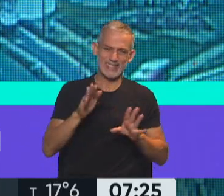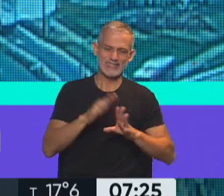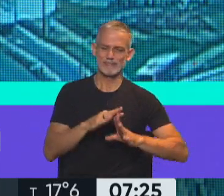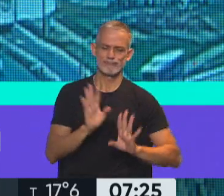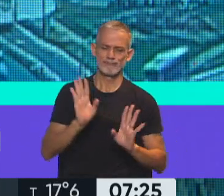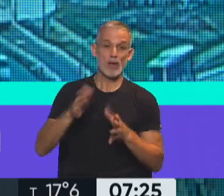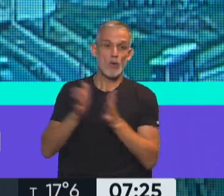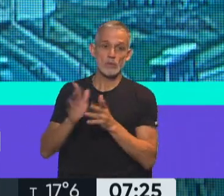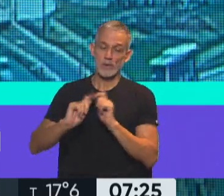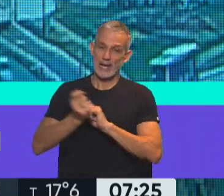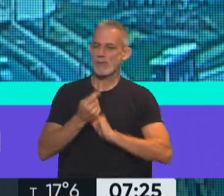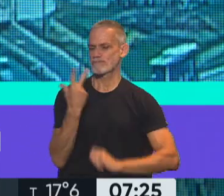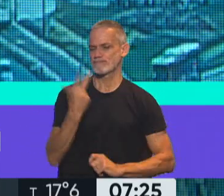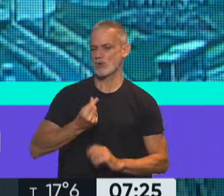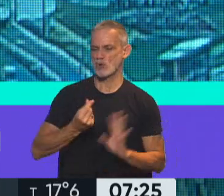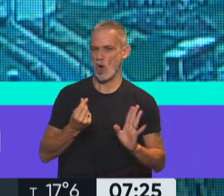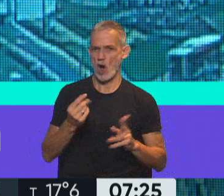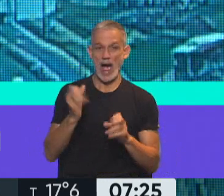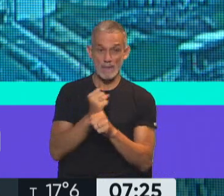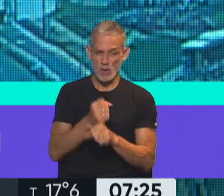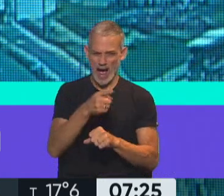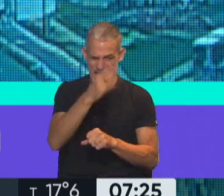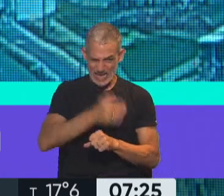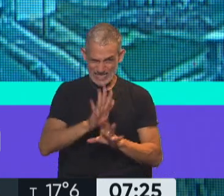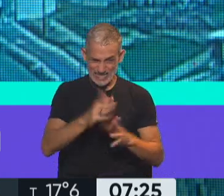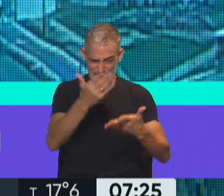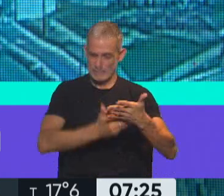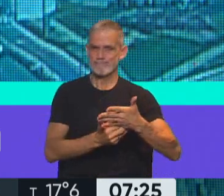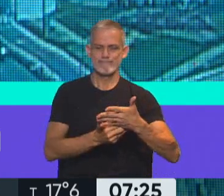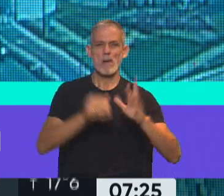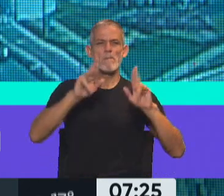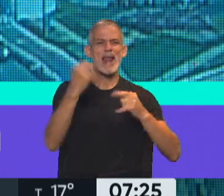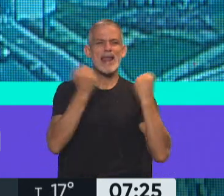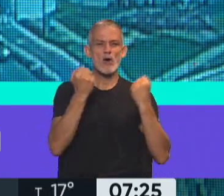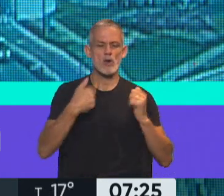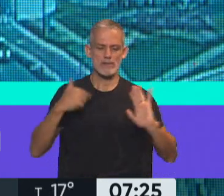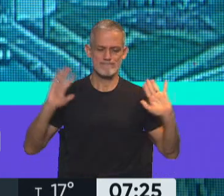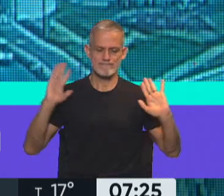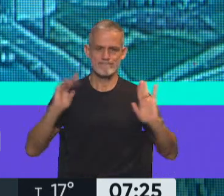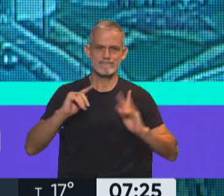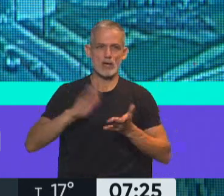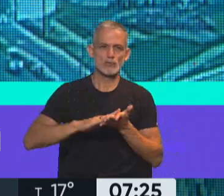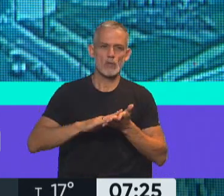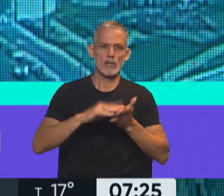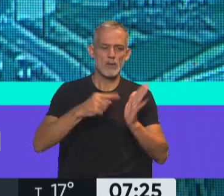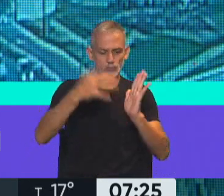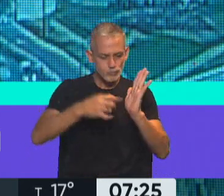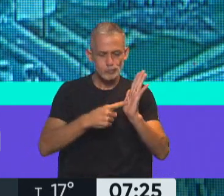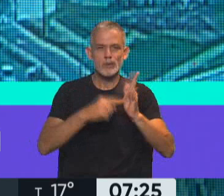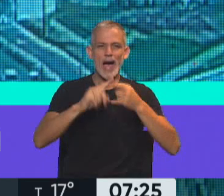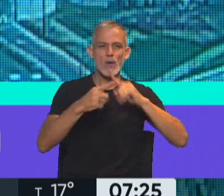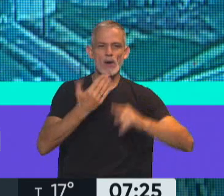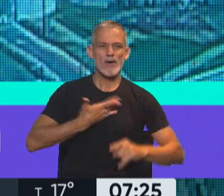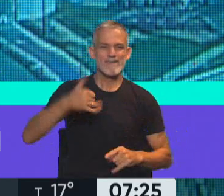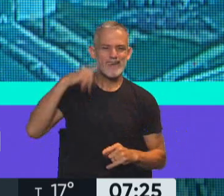negativa de juntos por el cambio de aprobar los aspectos económicos vinculados a el cumplimiento del acuerdo con